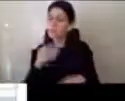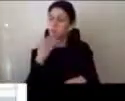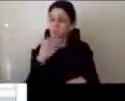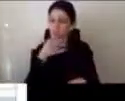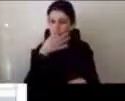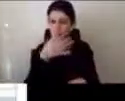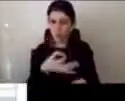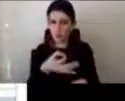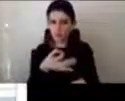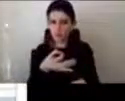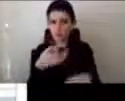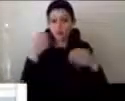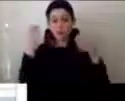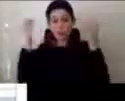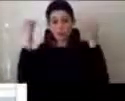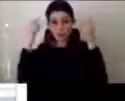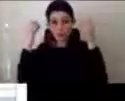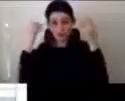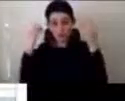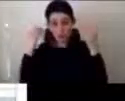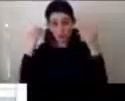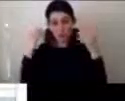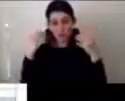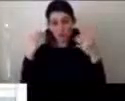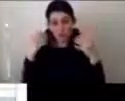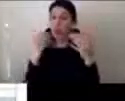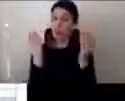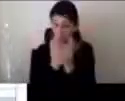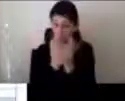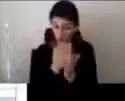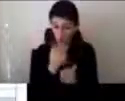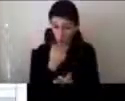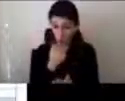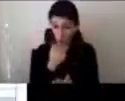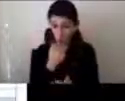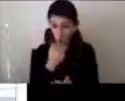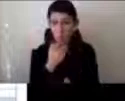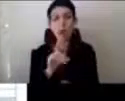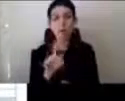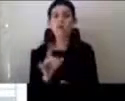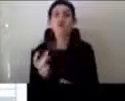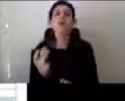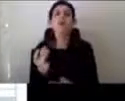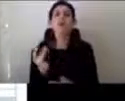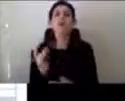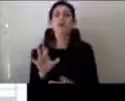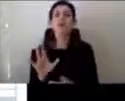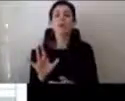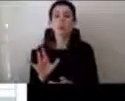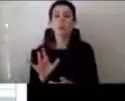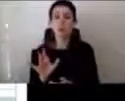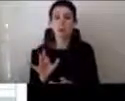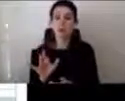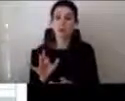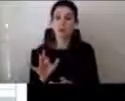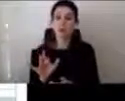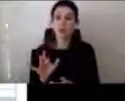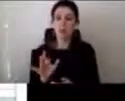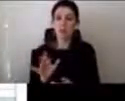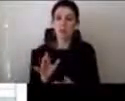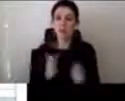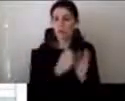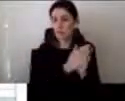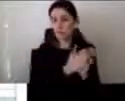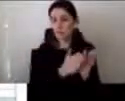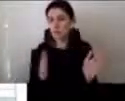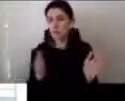El aprendizaje, incluso académico, no es solamente durante cierta época